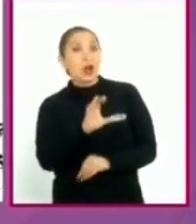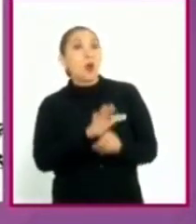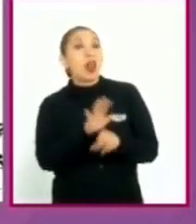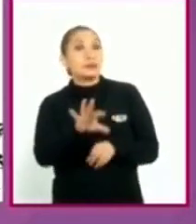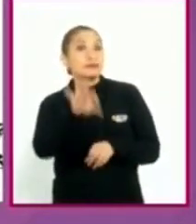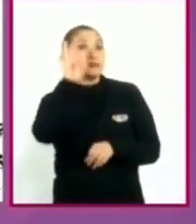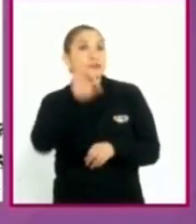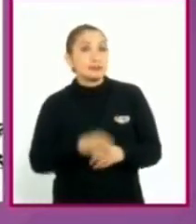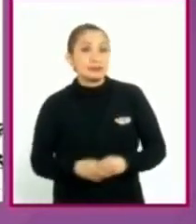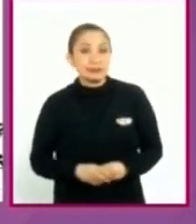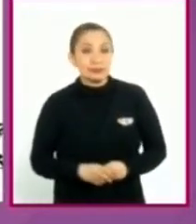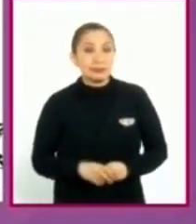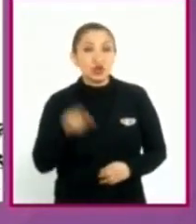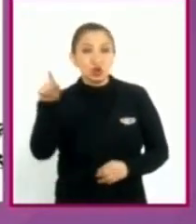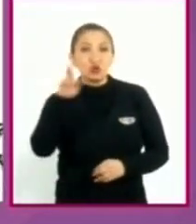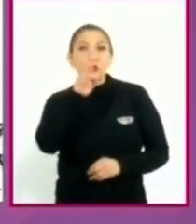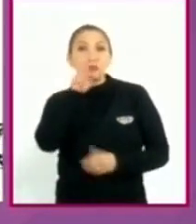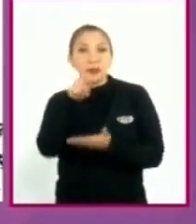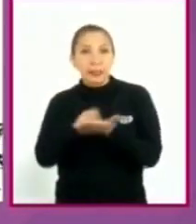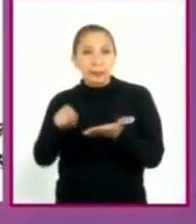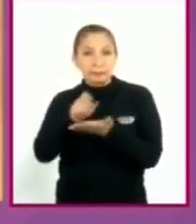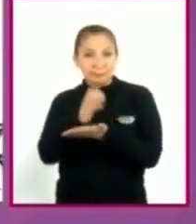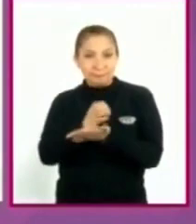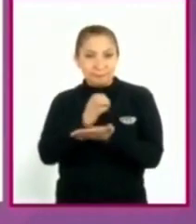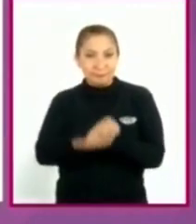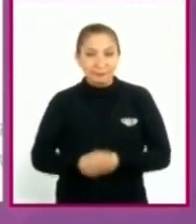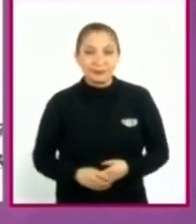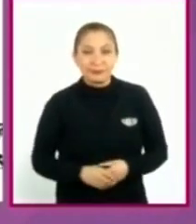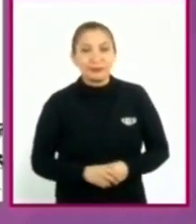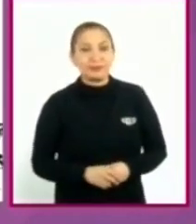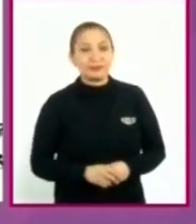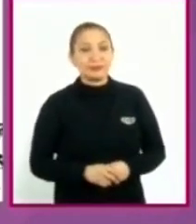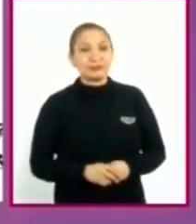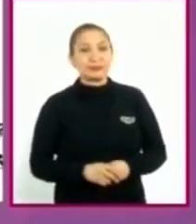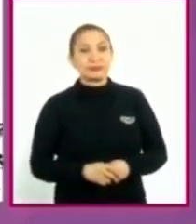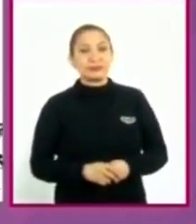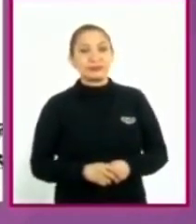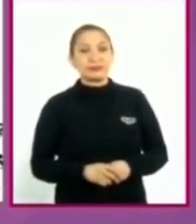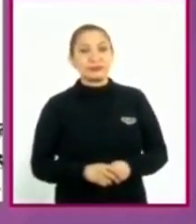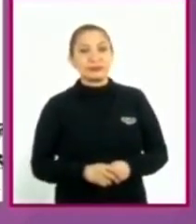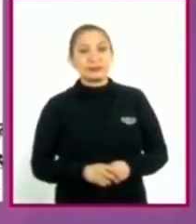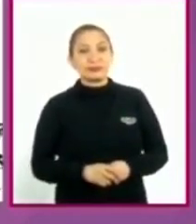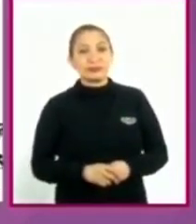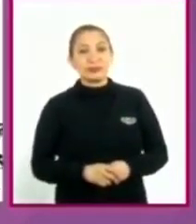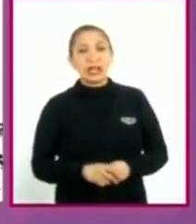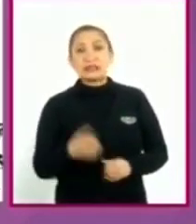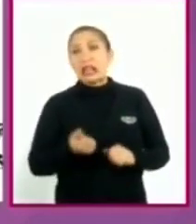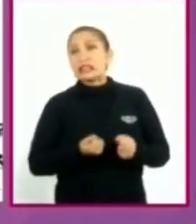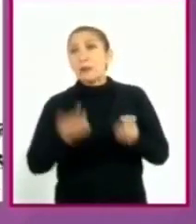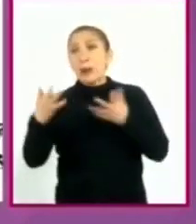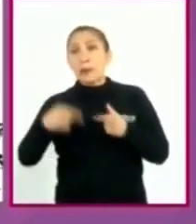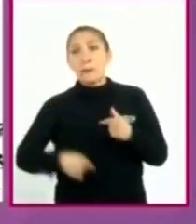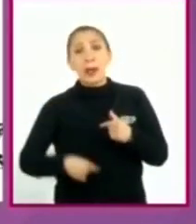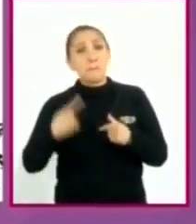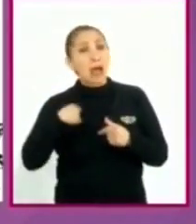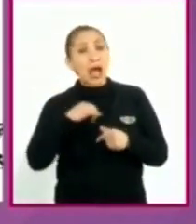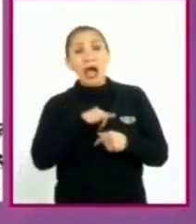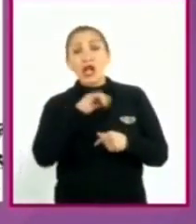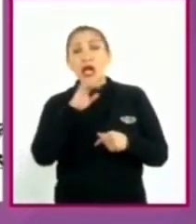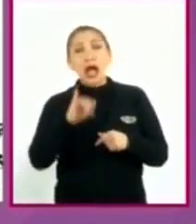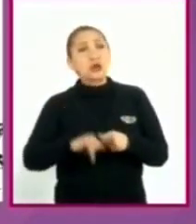C. Anoten su respuesta en su cuaderno. Y se llevó mi ombligo pa' más